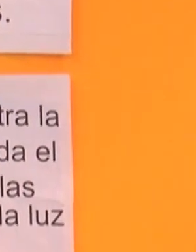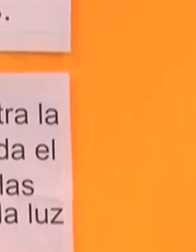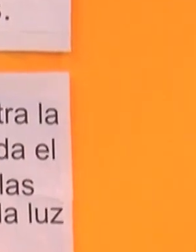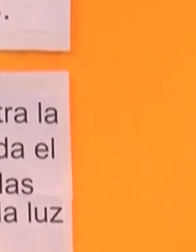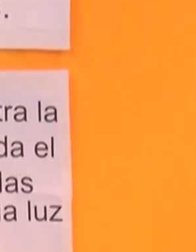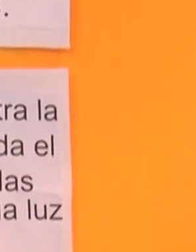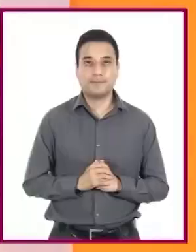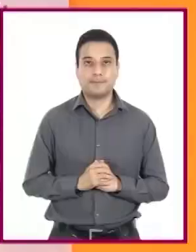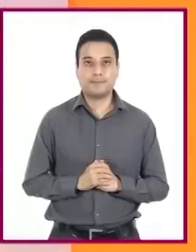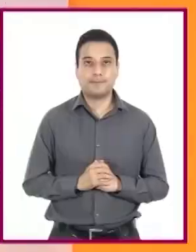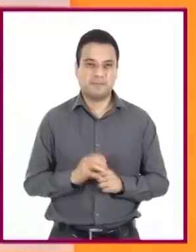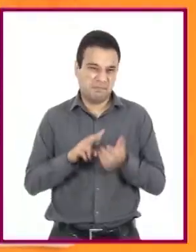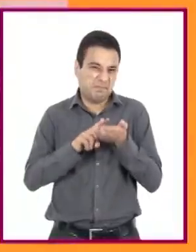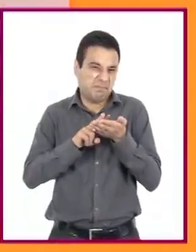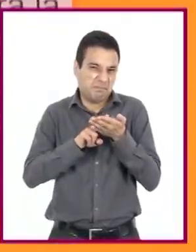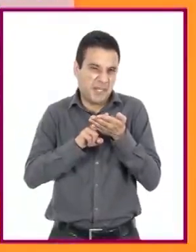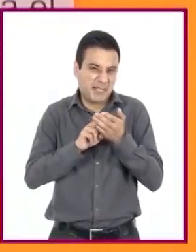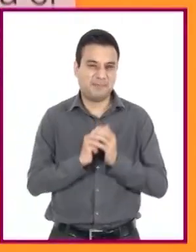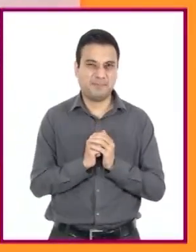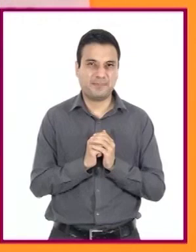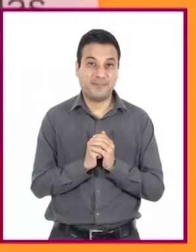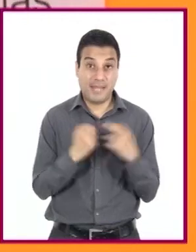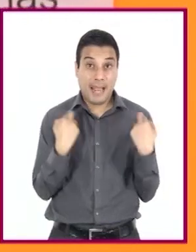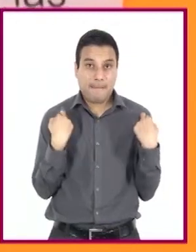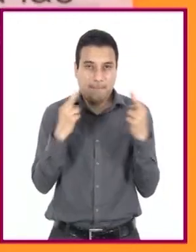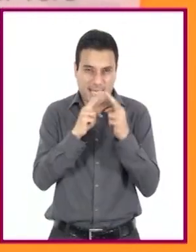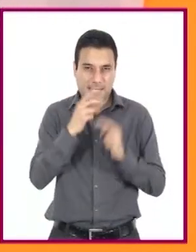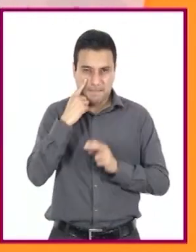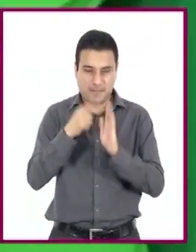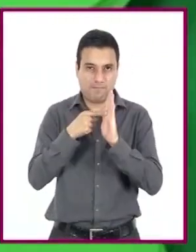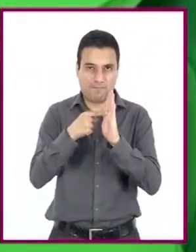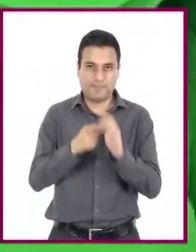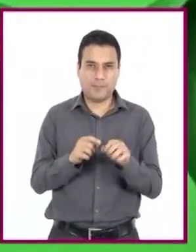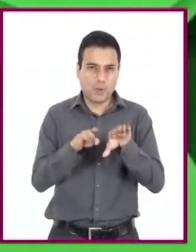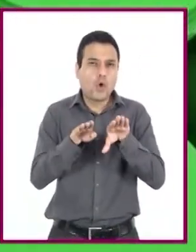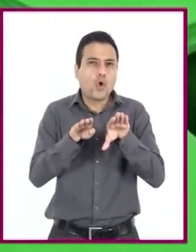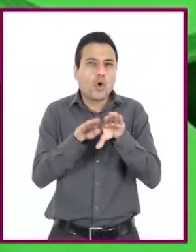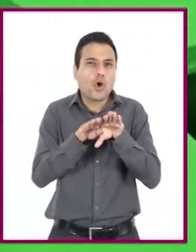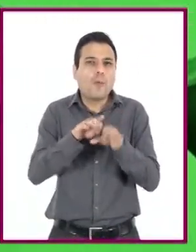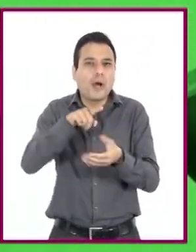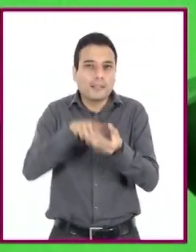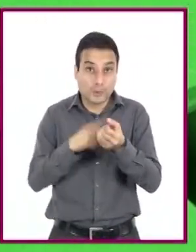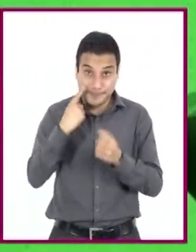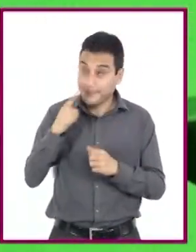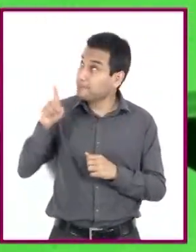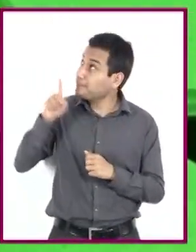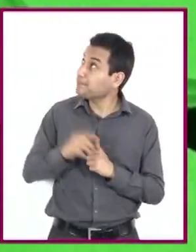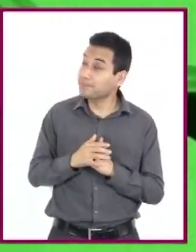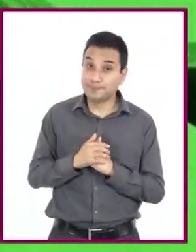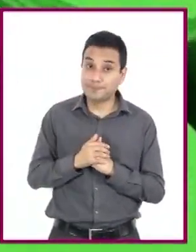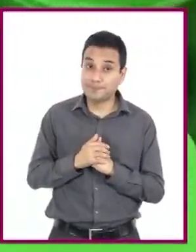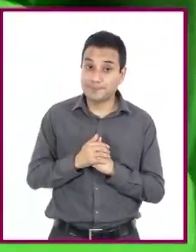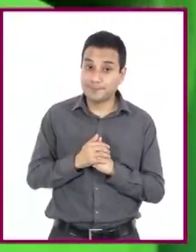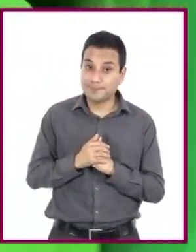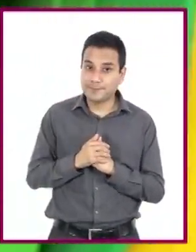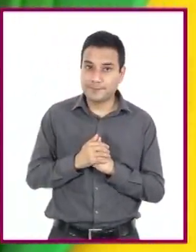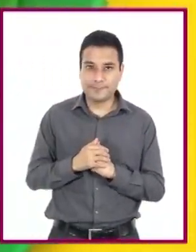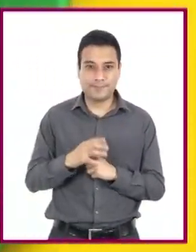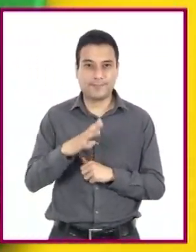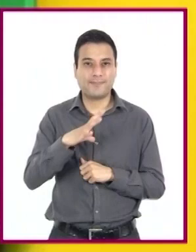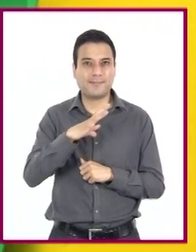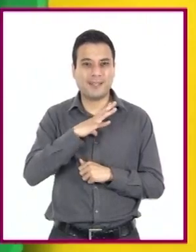Es de color verde y la maestra les va a mostrar cómo está conformado. Se componen de estas